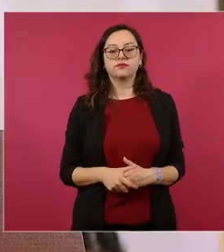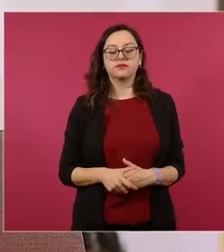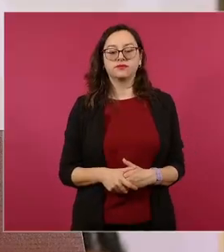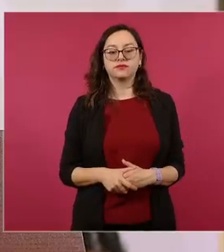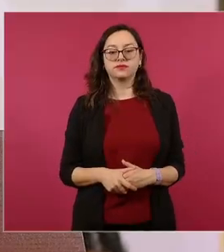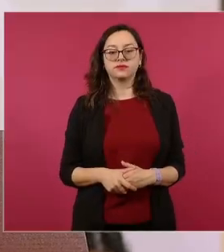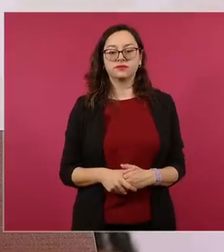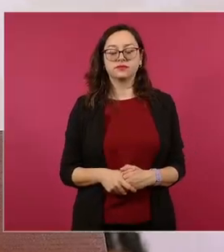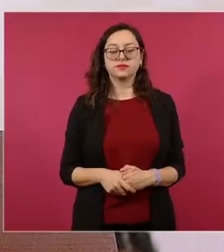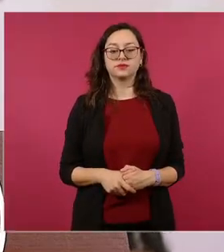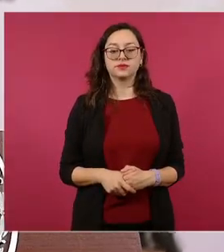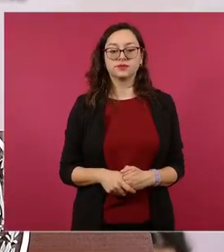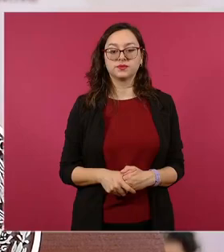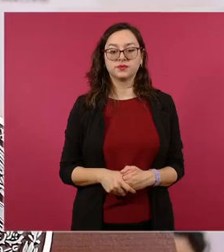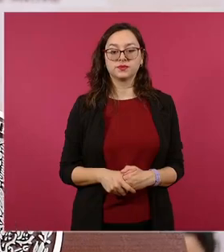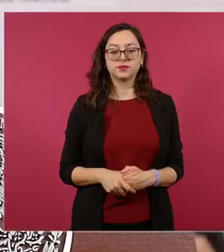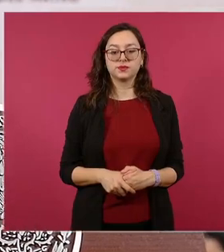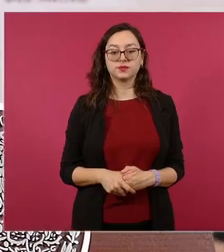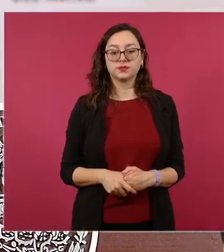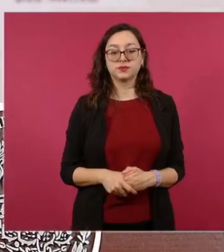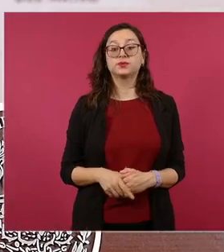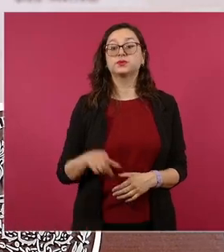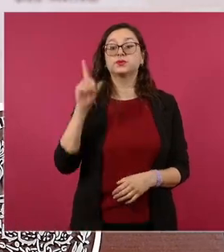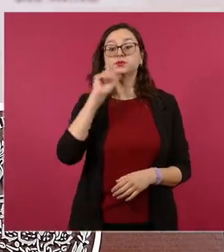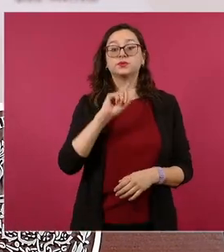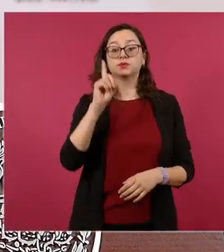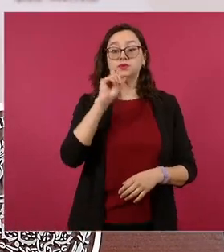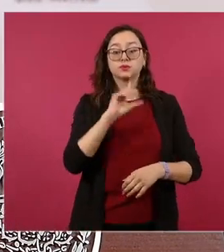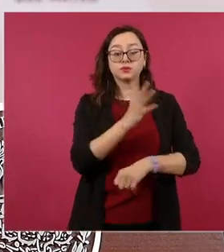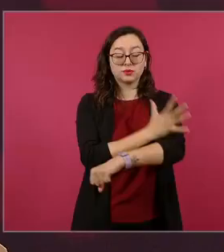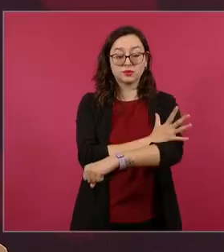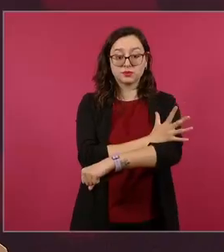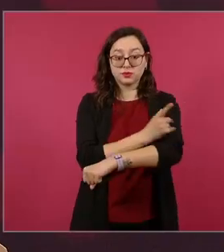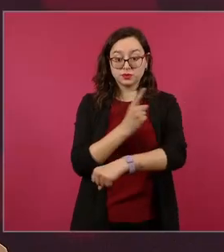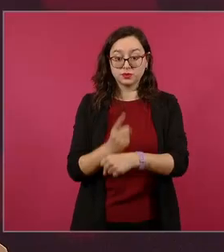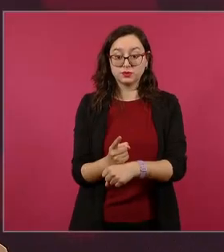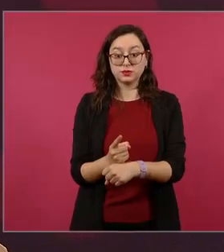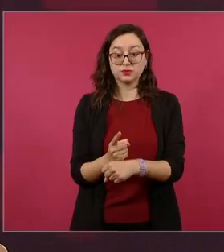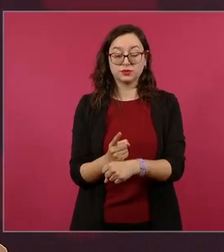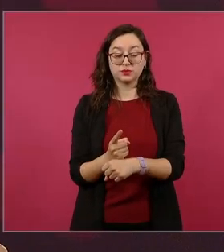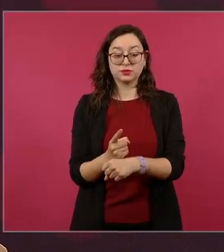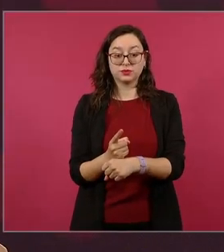Sobre todo, una mujer honesta,